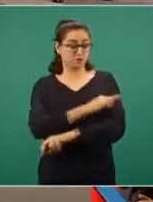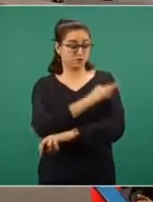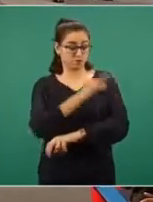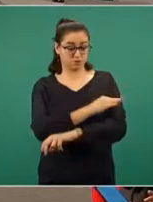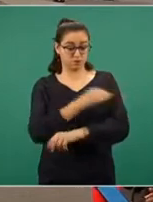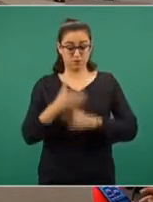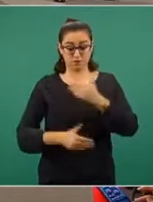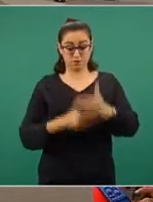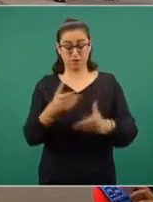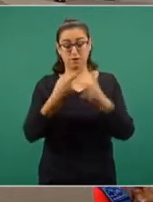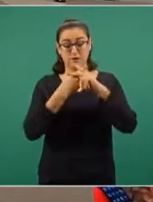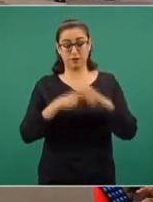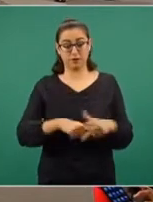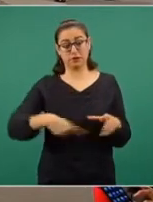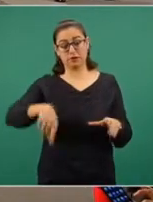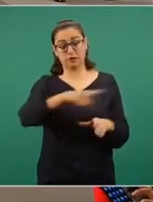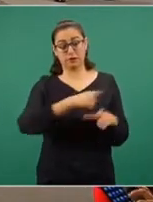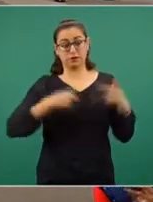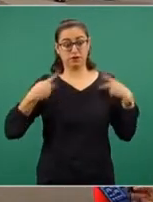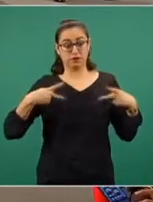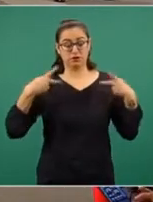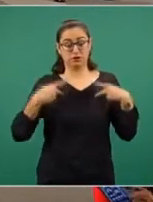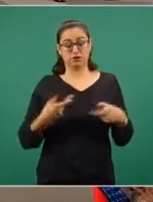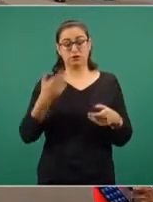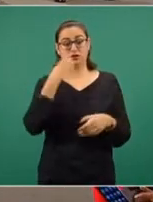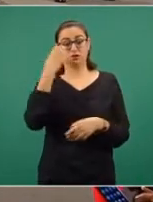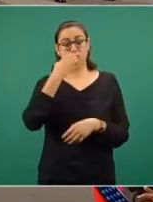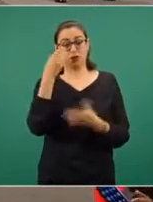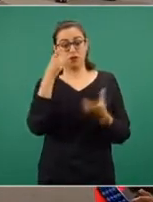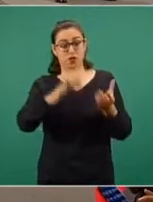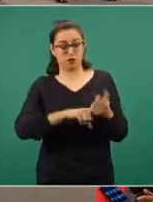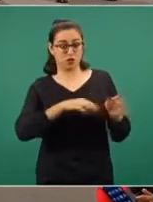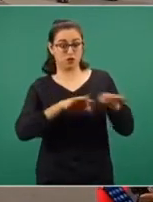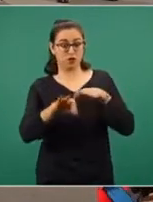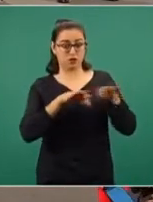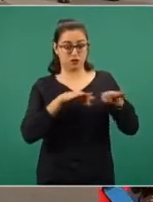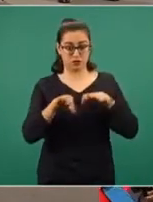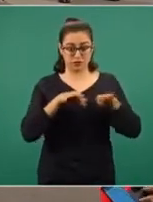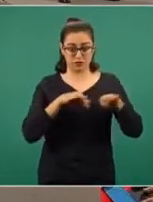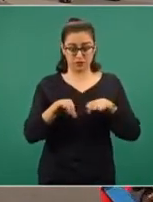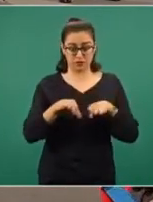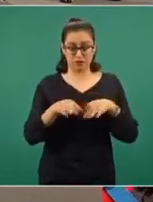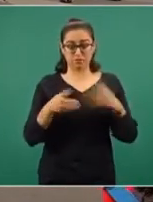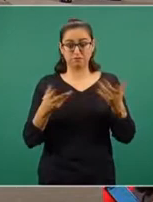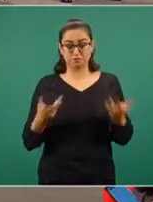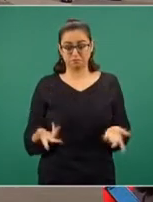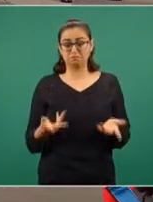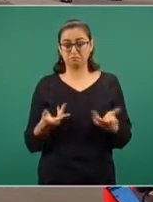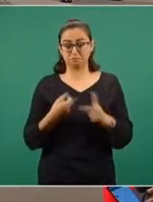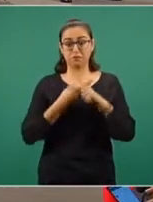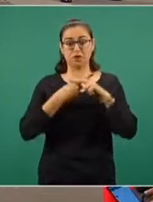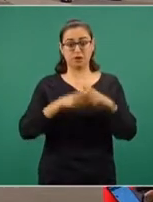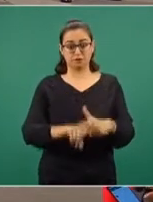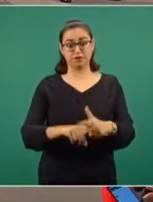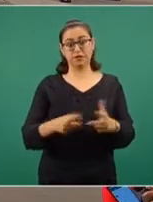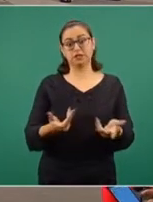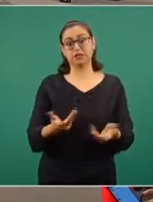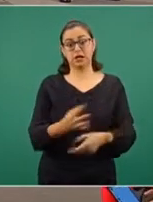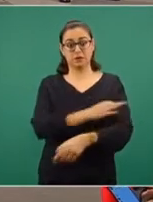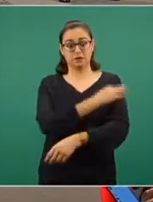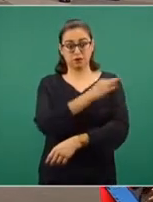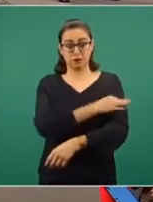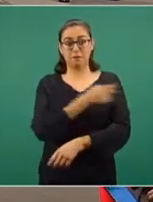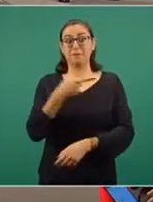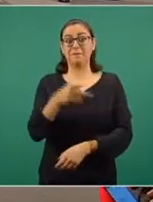el personal educativo, iniciamos precisamente con algunas etapas previas a lo que es la